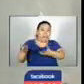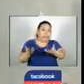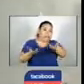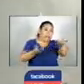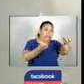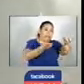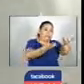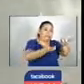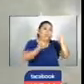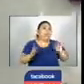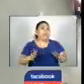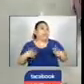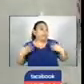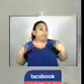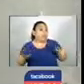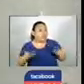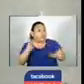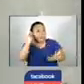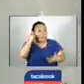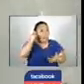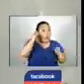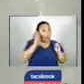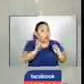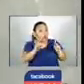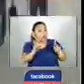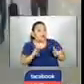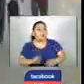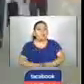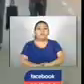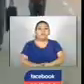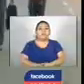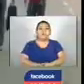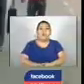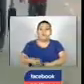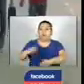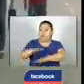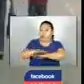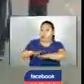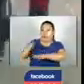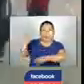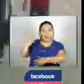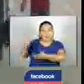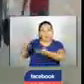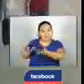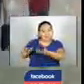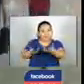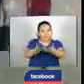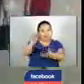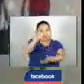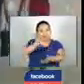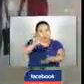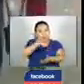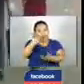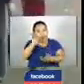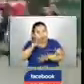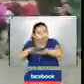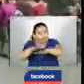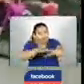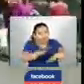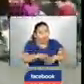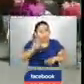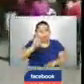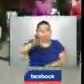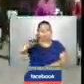poblaciones que van en busca de alternativas de vida. En la última caravana registrada en enero pasado, Migración registró a